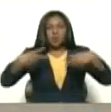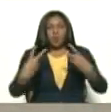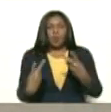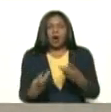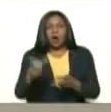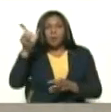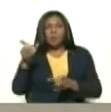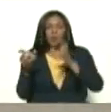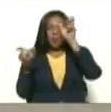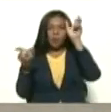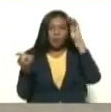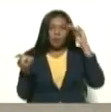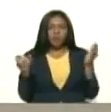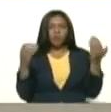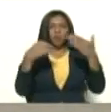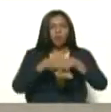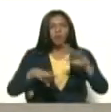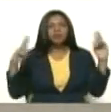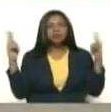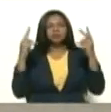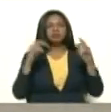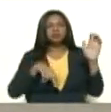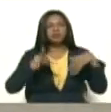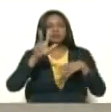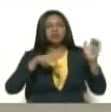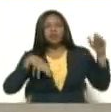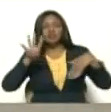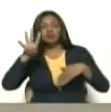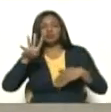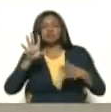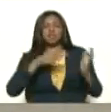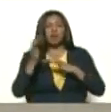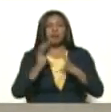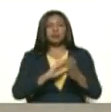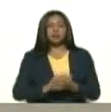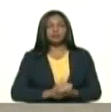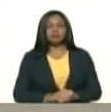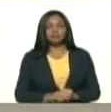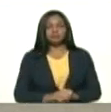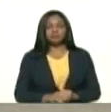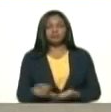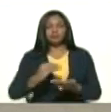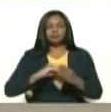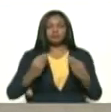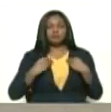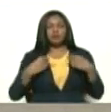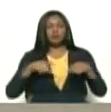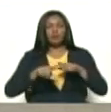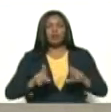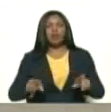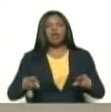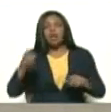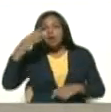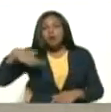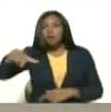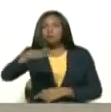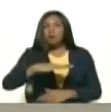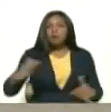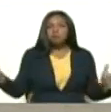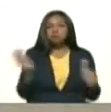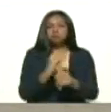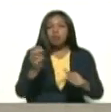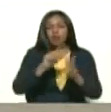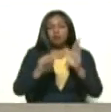cívico-militar victoriosa, 13 y 14 de abril. Resurrección del pueblo, resurrección, rescatando